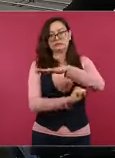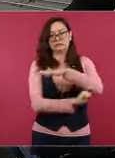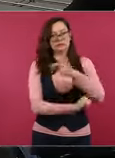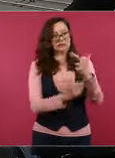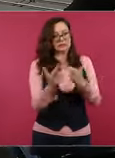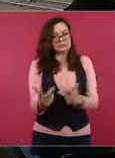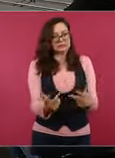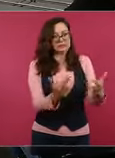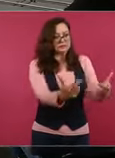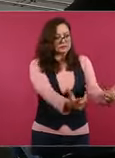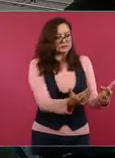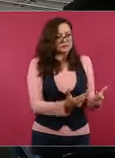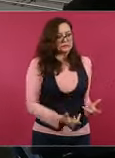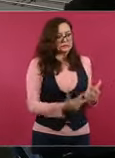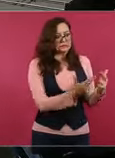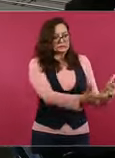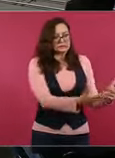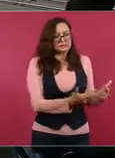Sí, estamos